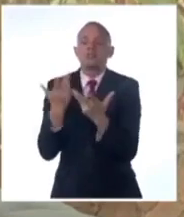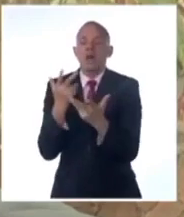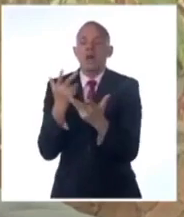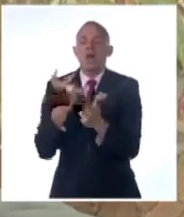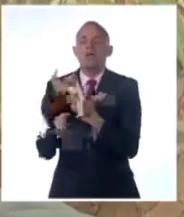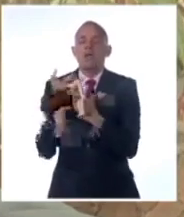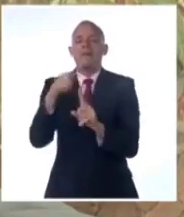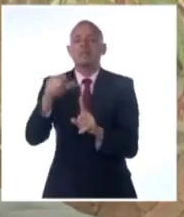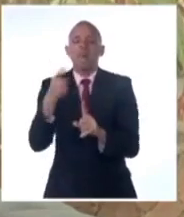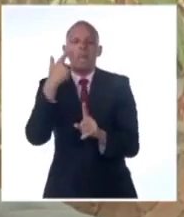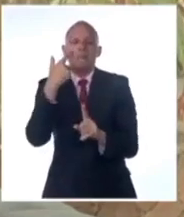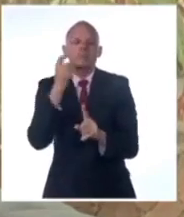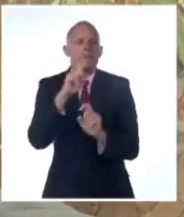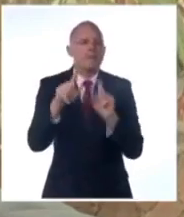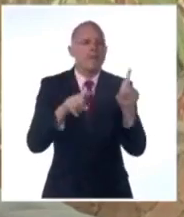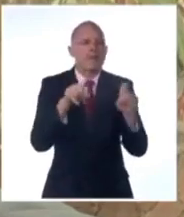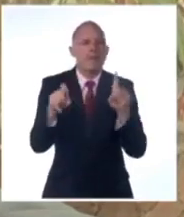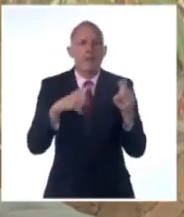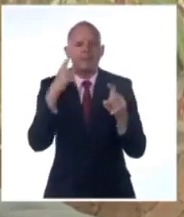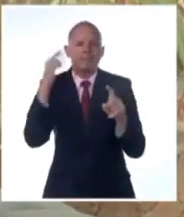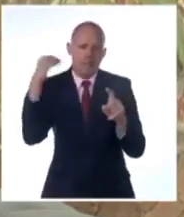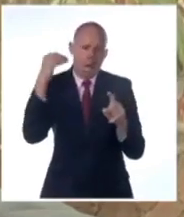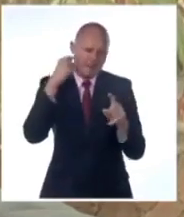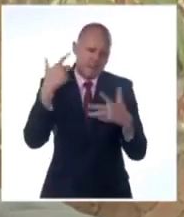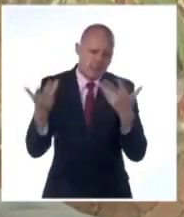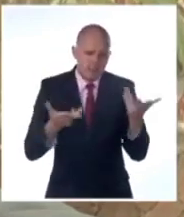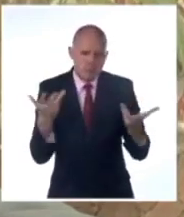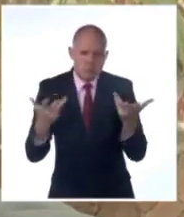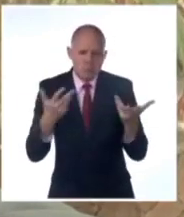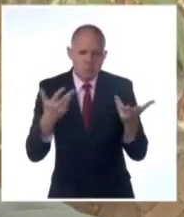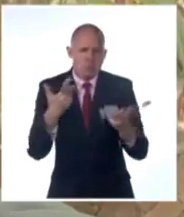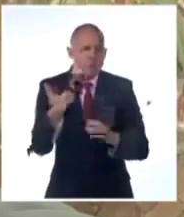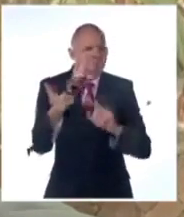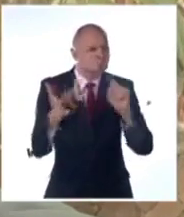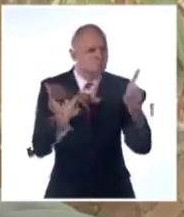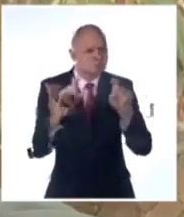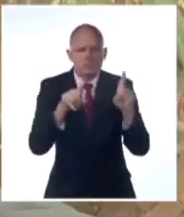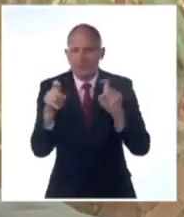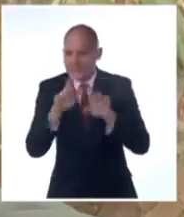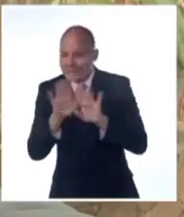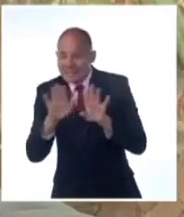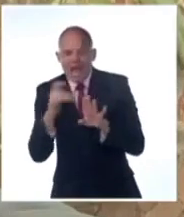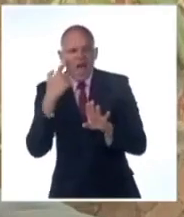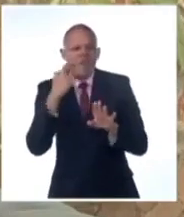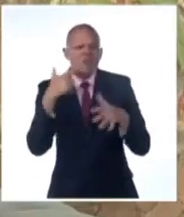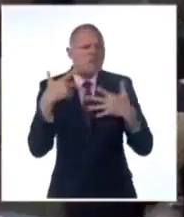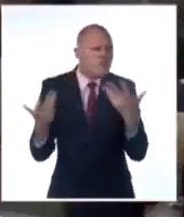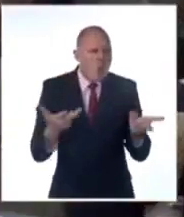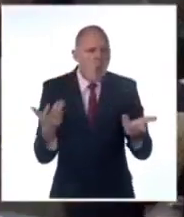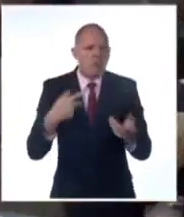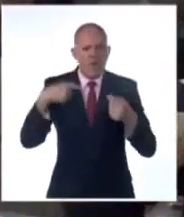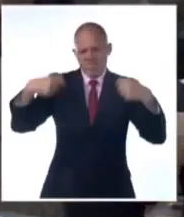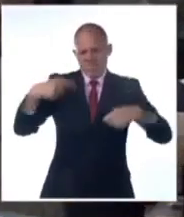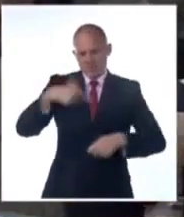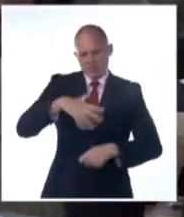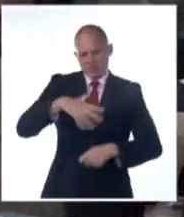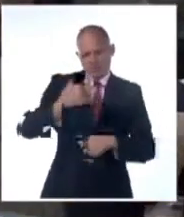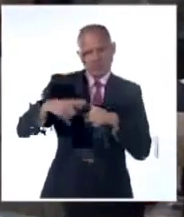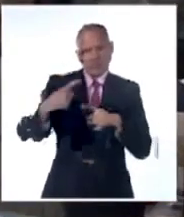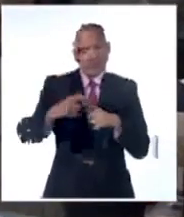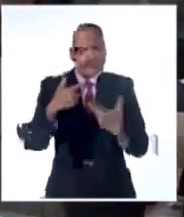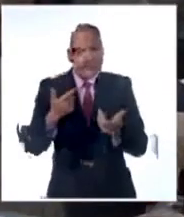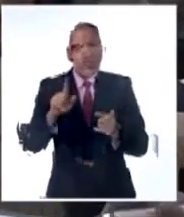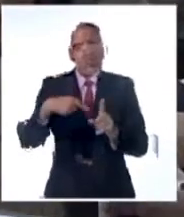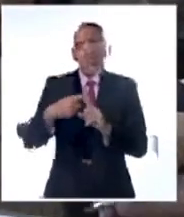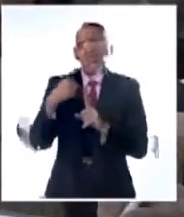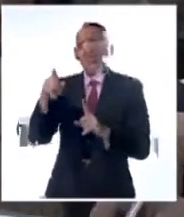las medidas unilaterales sobre las cuestiones de los derechos humanos y cómo estas medidas también